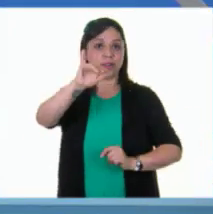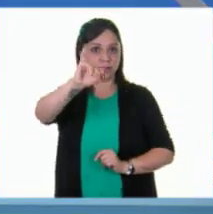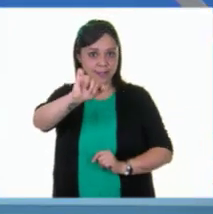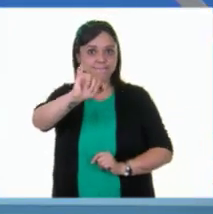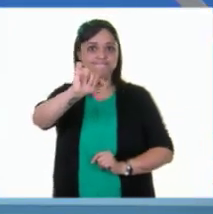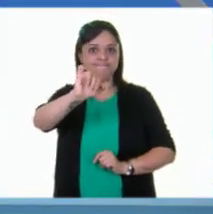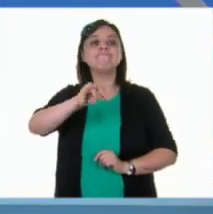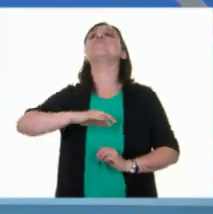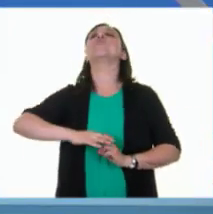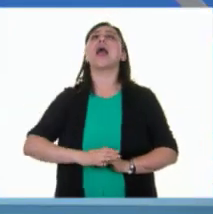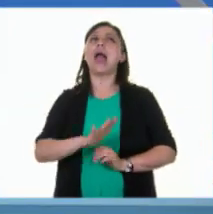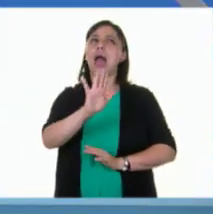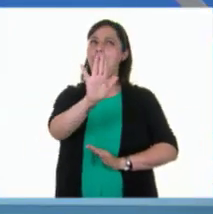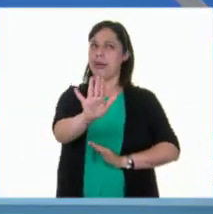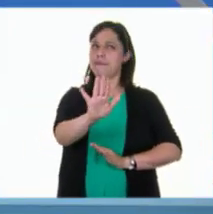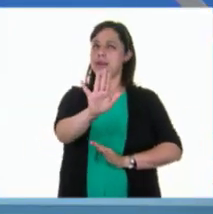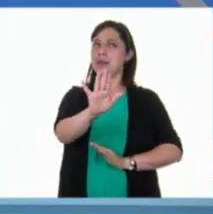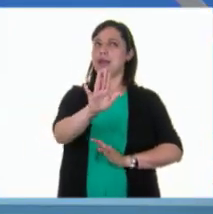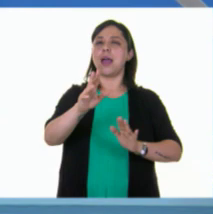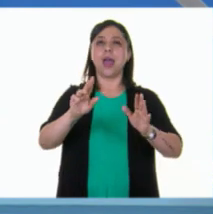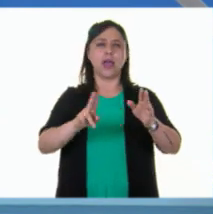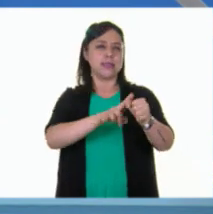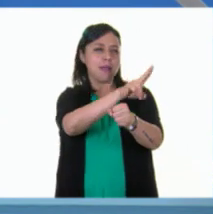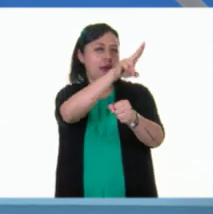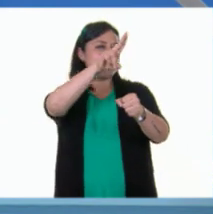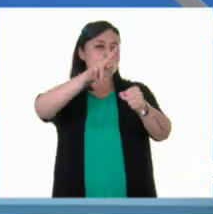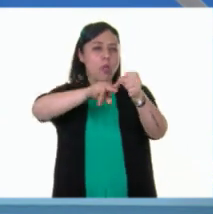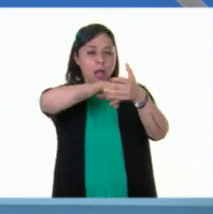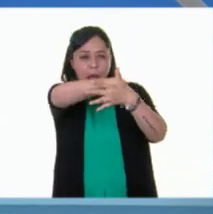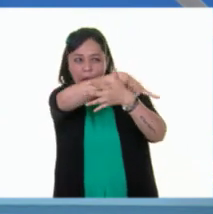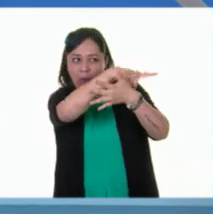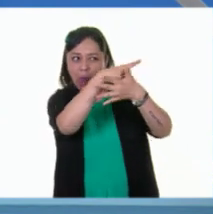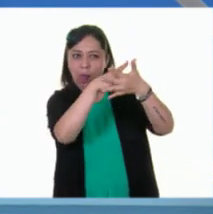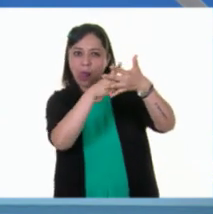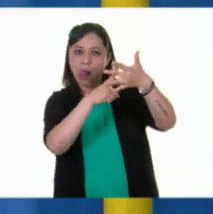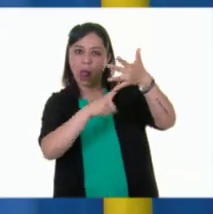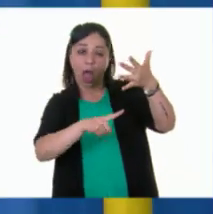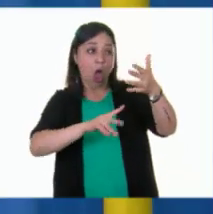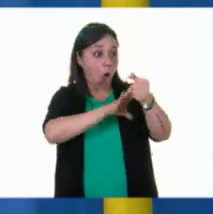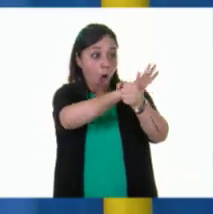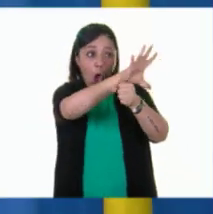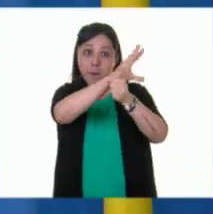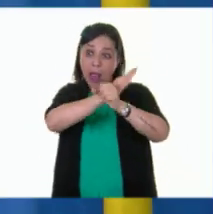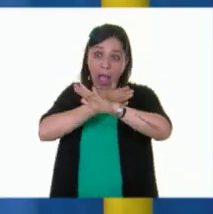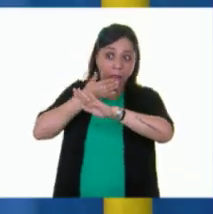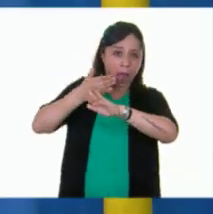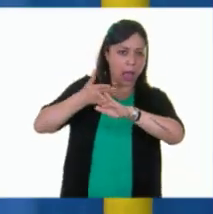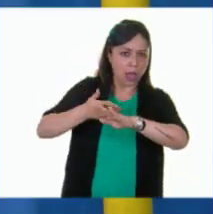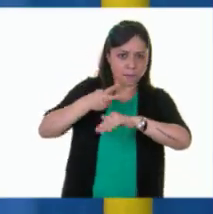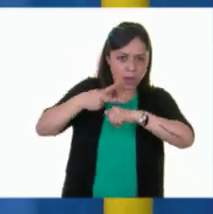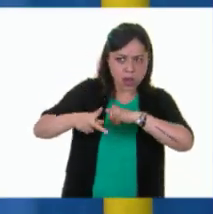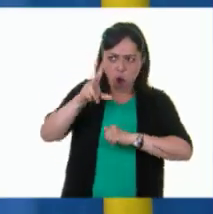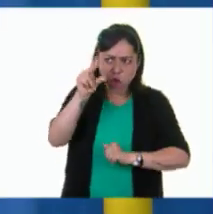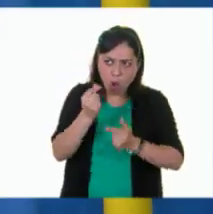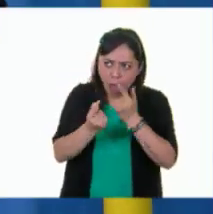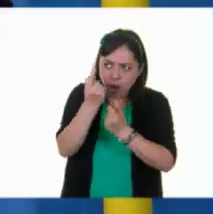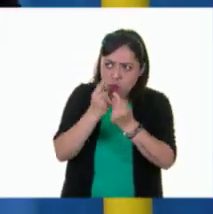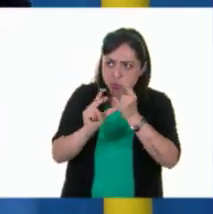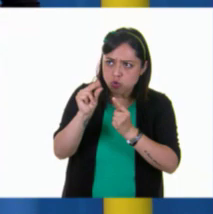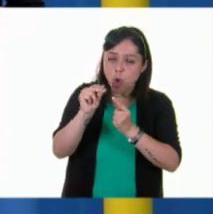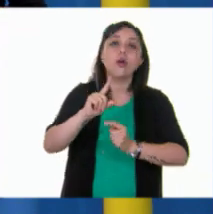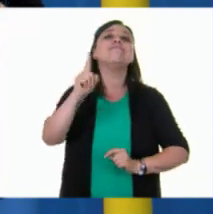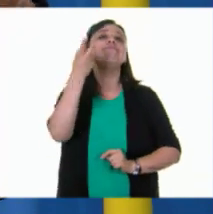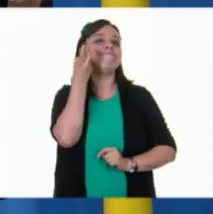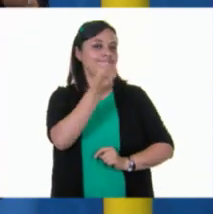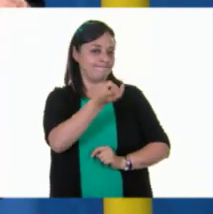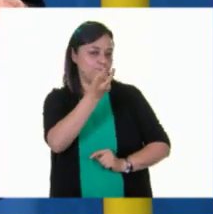que no todos los fenómenos naturales pueden ser una amenaza para la gente? Es correcto, Raulito. Hay fenómenos